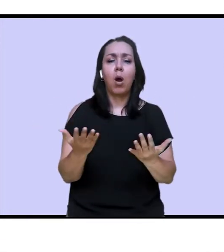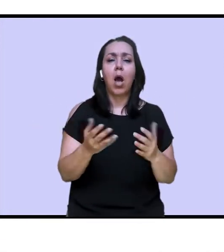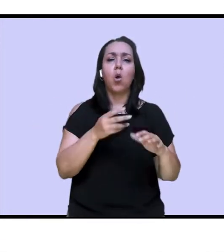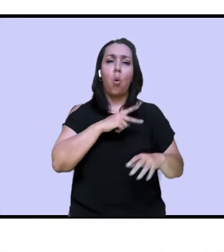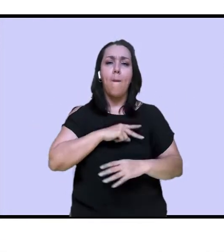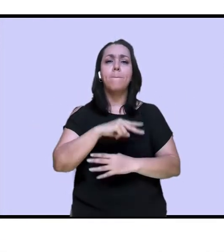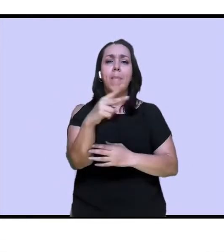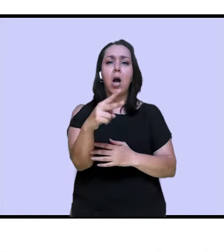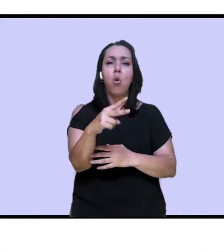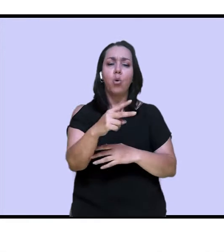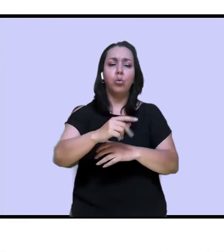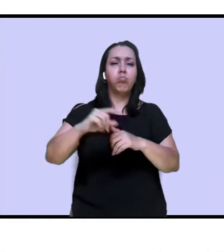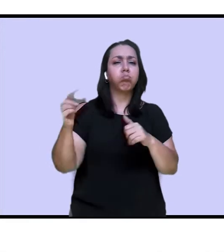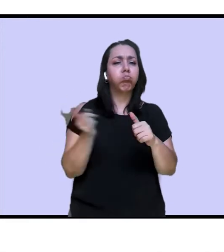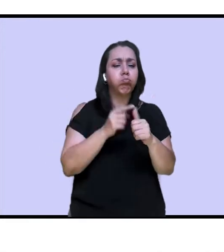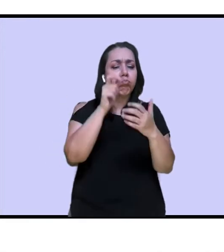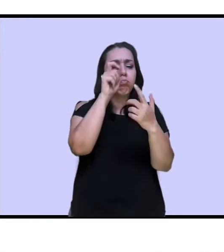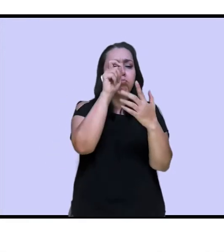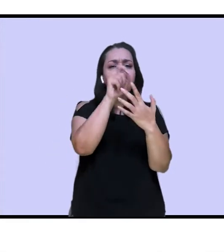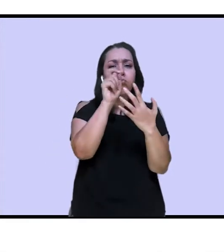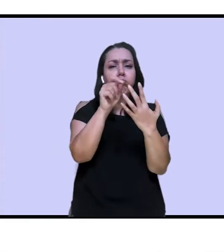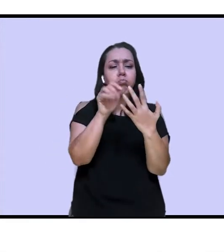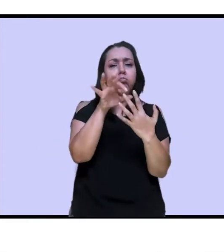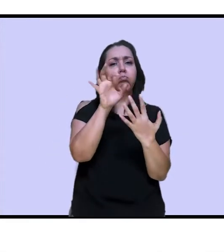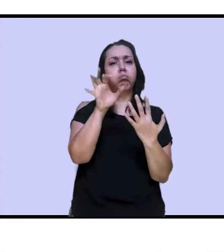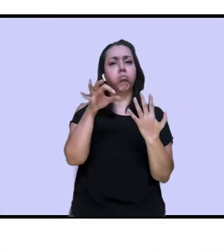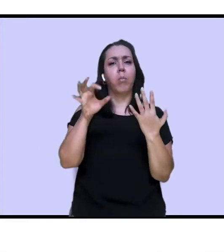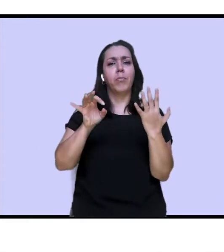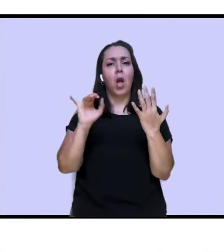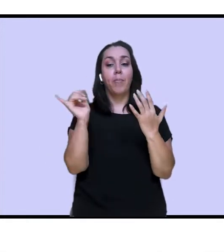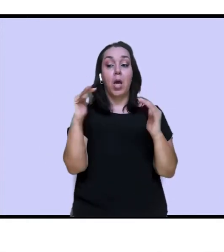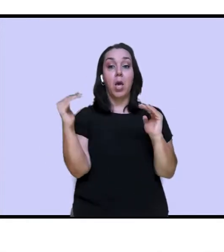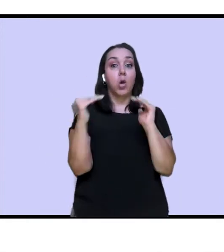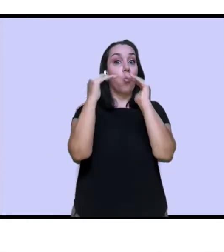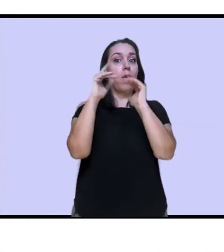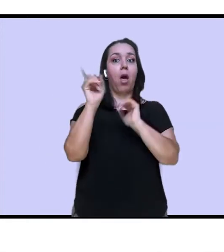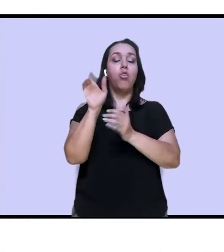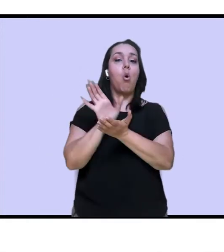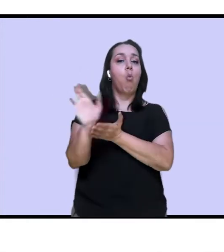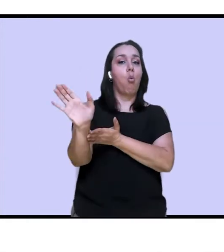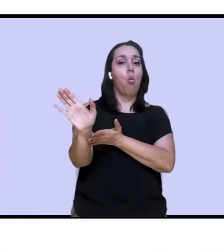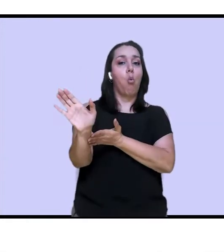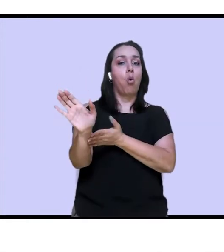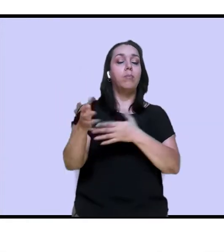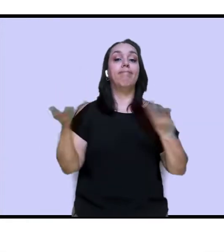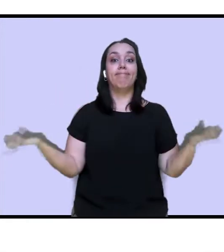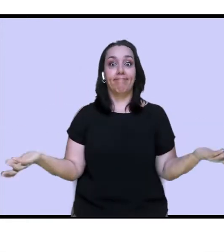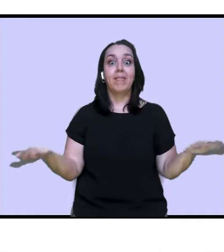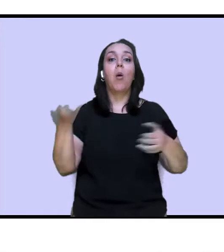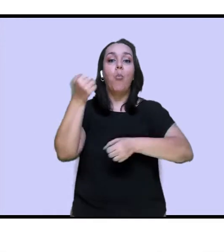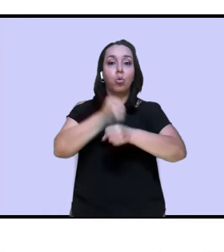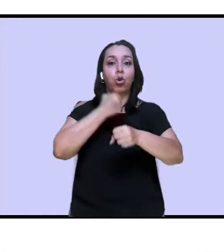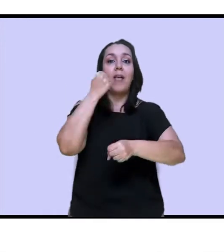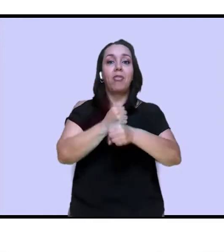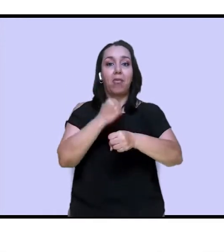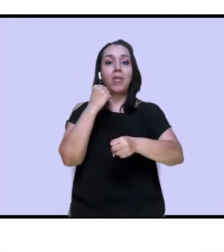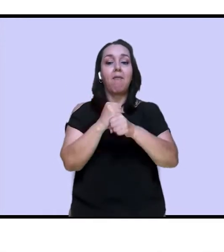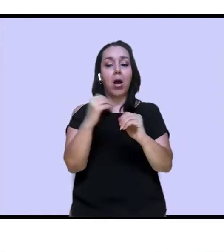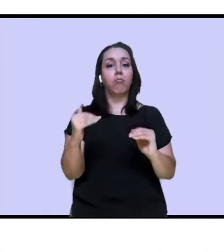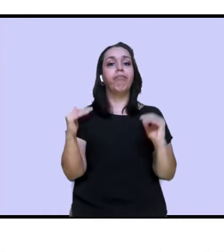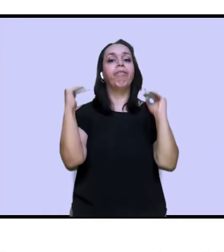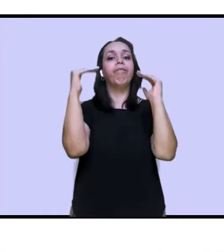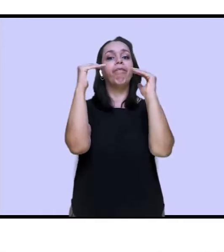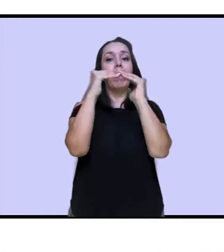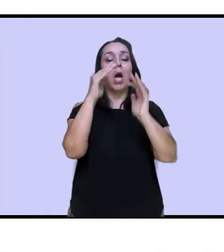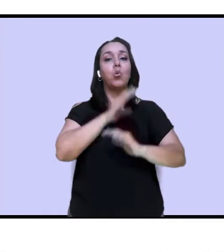acción específicos. Y ellos son igualdad y no discriminación. Por eso en lo que se trabaja es